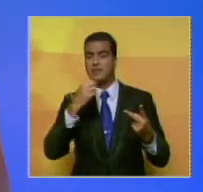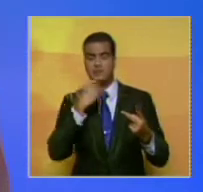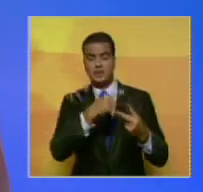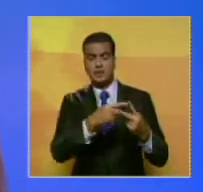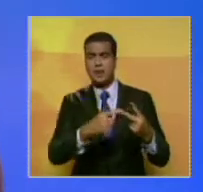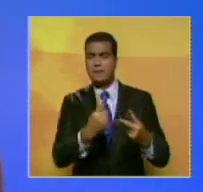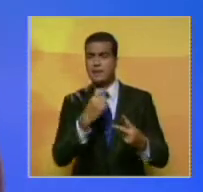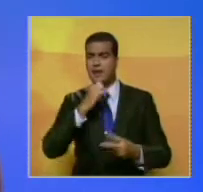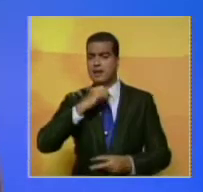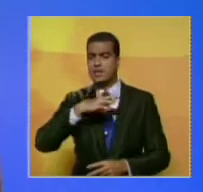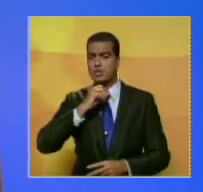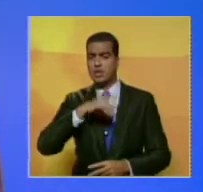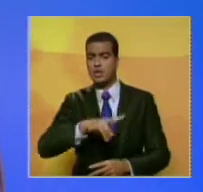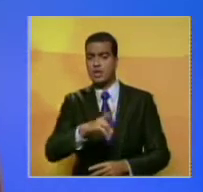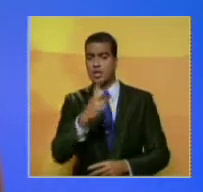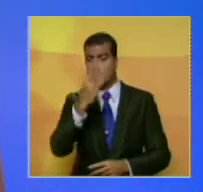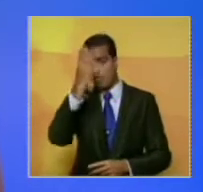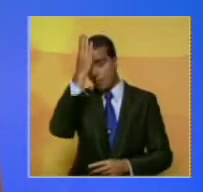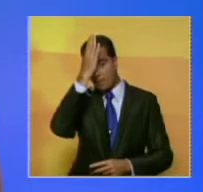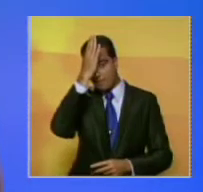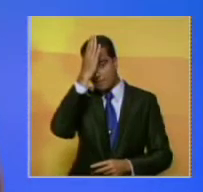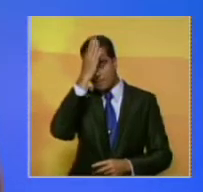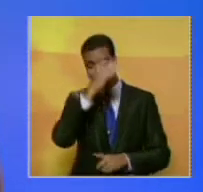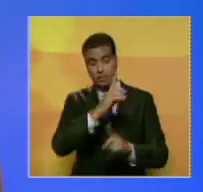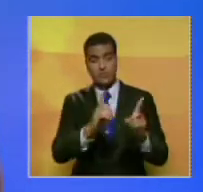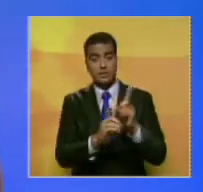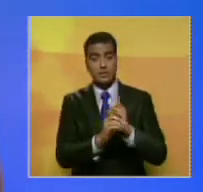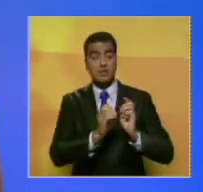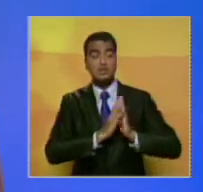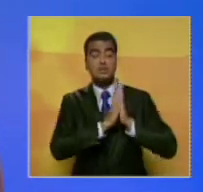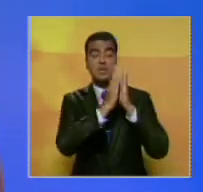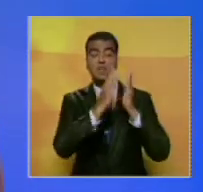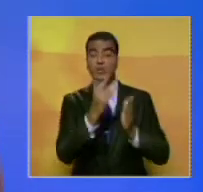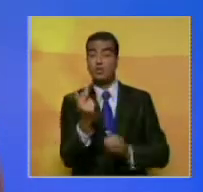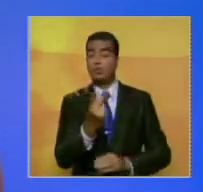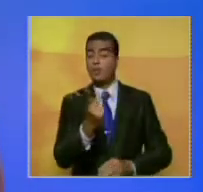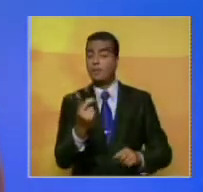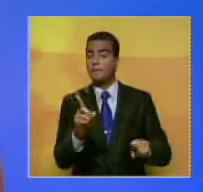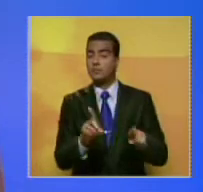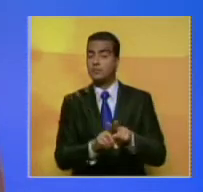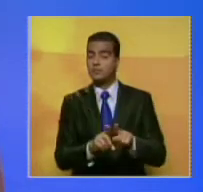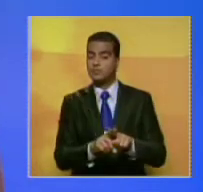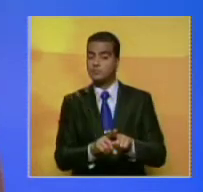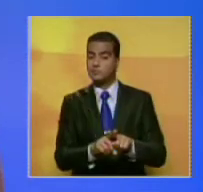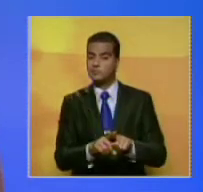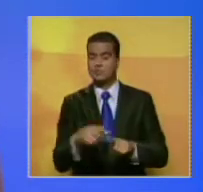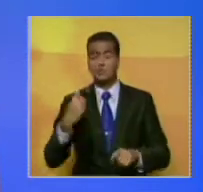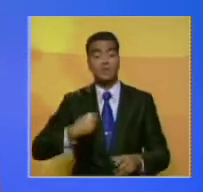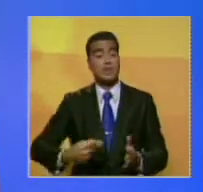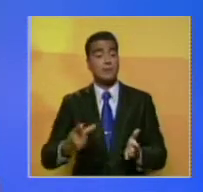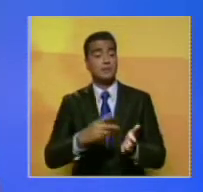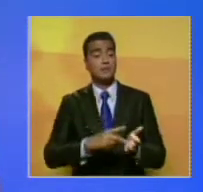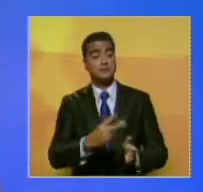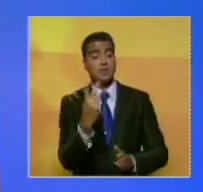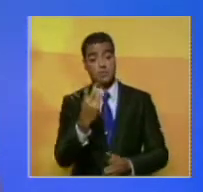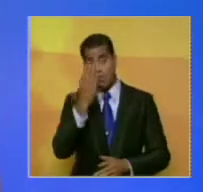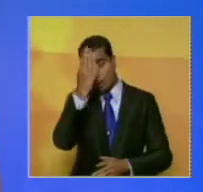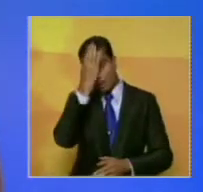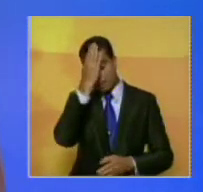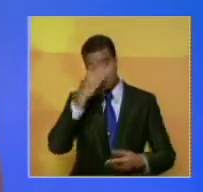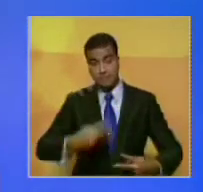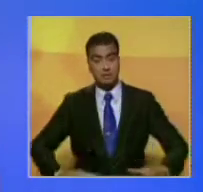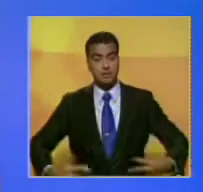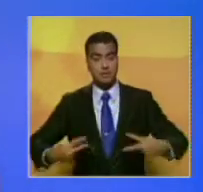en la historia en que dos papas fueron convertidos en santos simultáneamente y por contar con la presencia de dos papas en